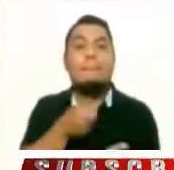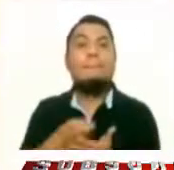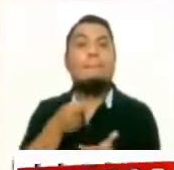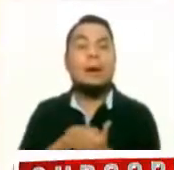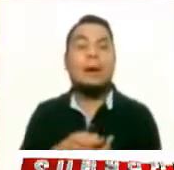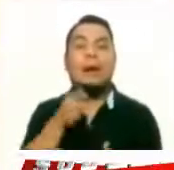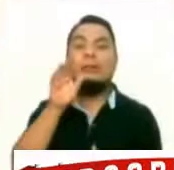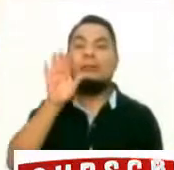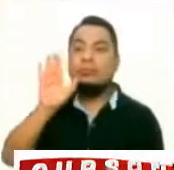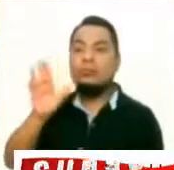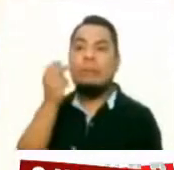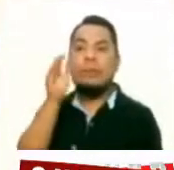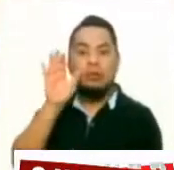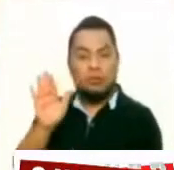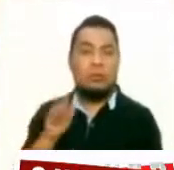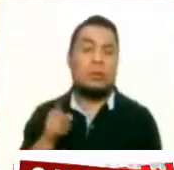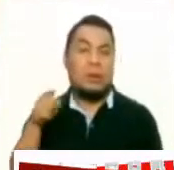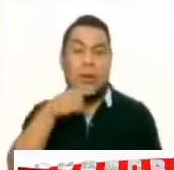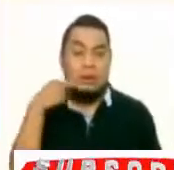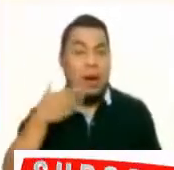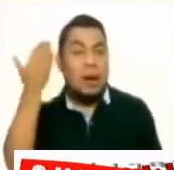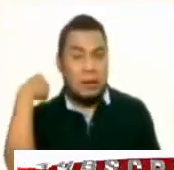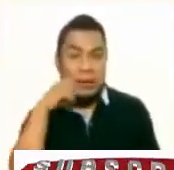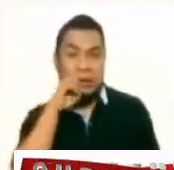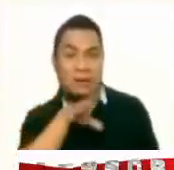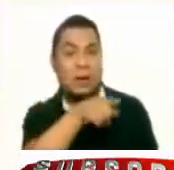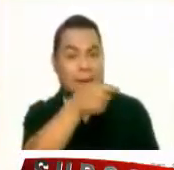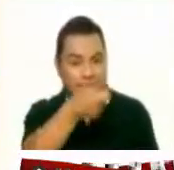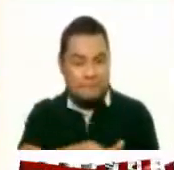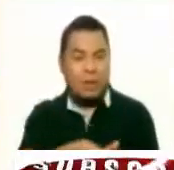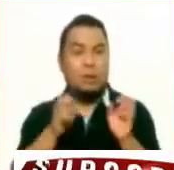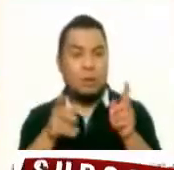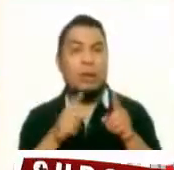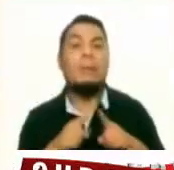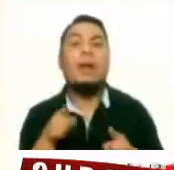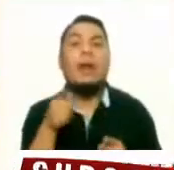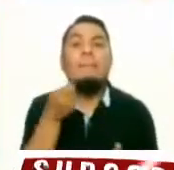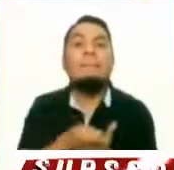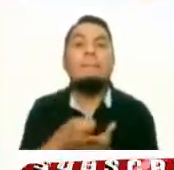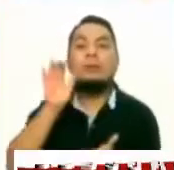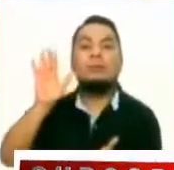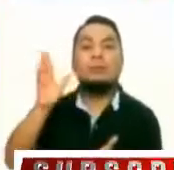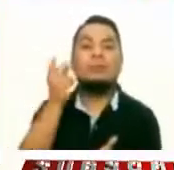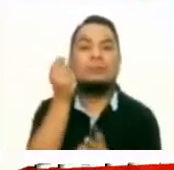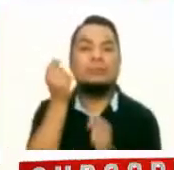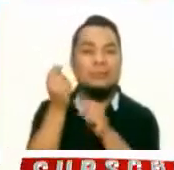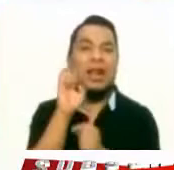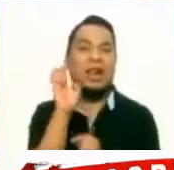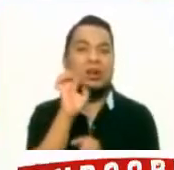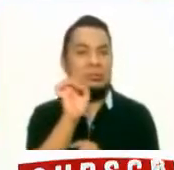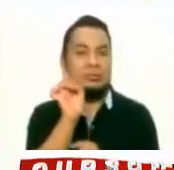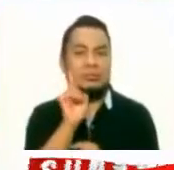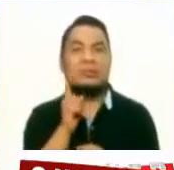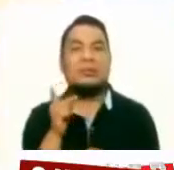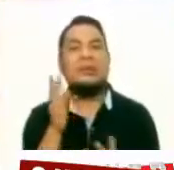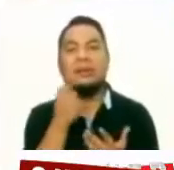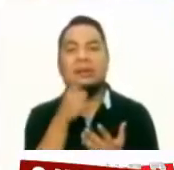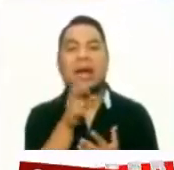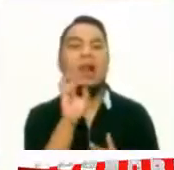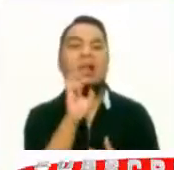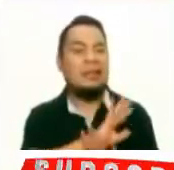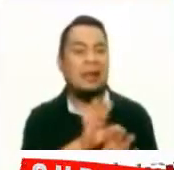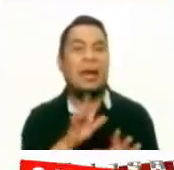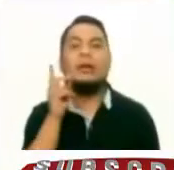rublos. Moscú había advertido que aceptaría el pago por sus envíos en su moneda nacional por las sanciones tomadas por Bruselas